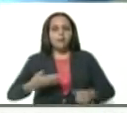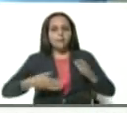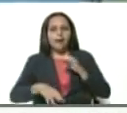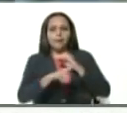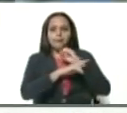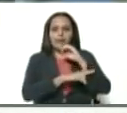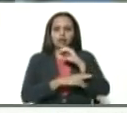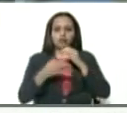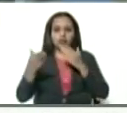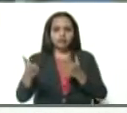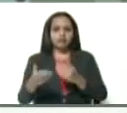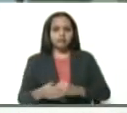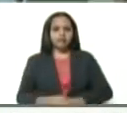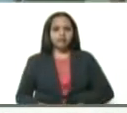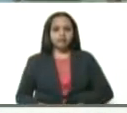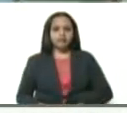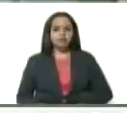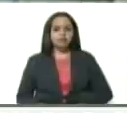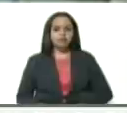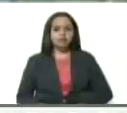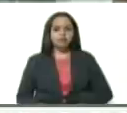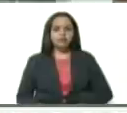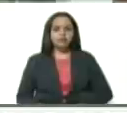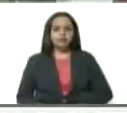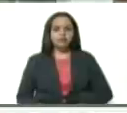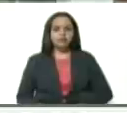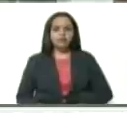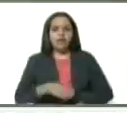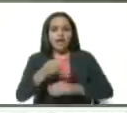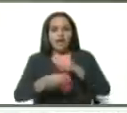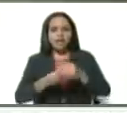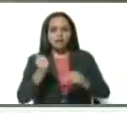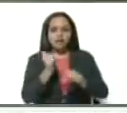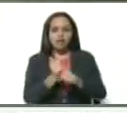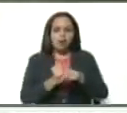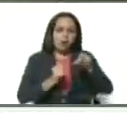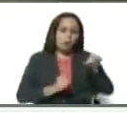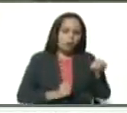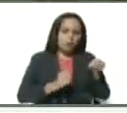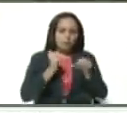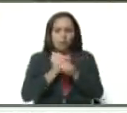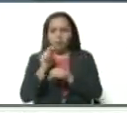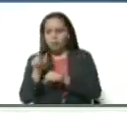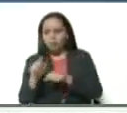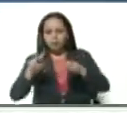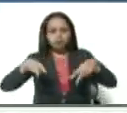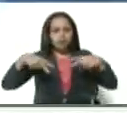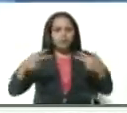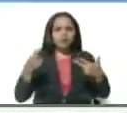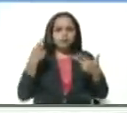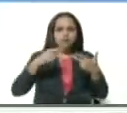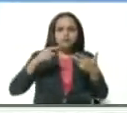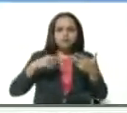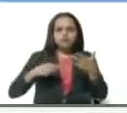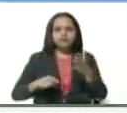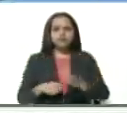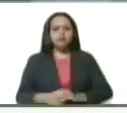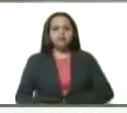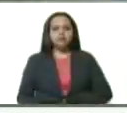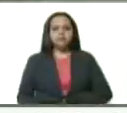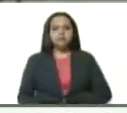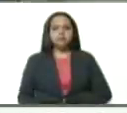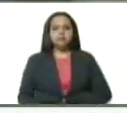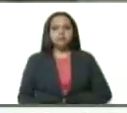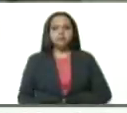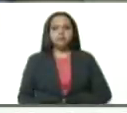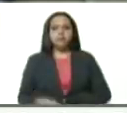ahí, hecho el loco, va Petro por ahí, haciendo una obra aquí, una obra allá, recuperando cosas. Y